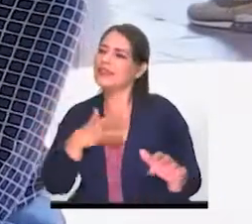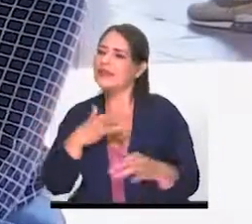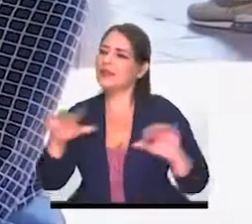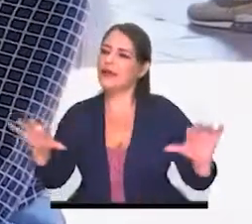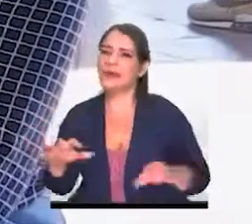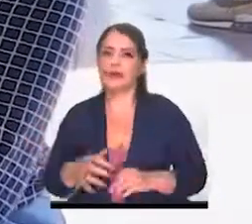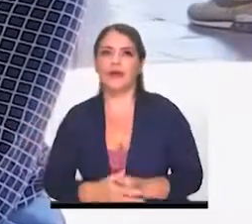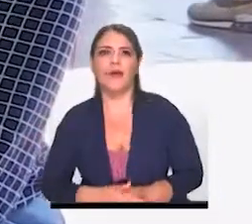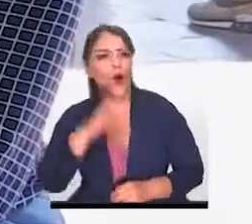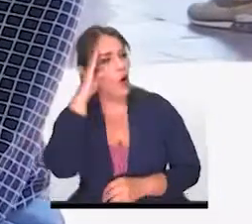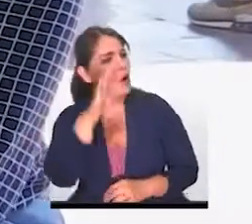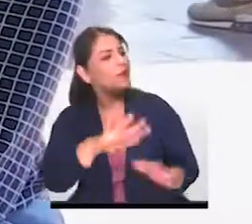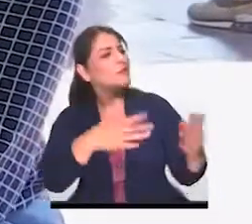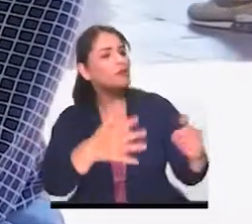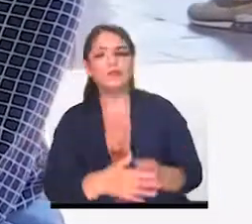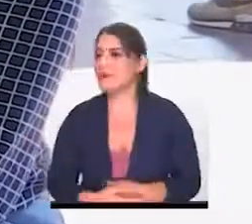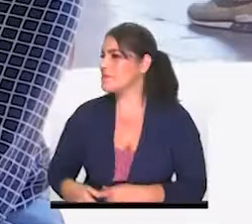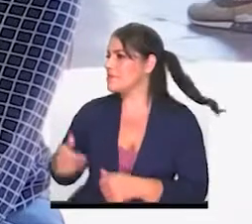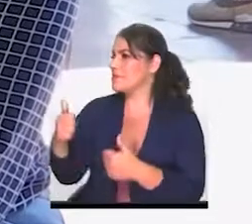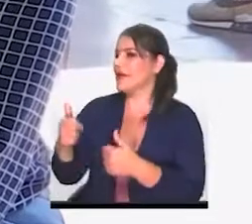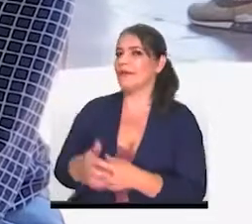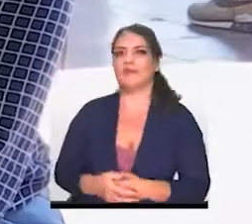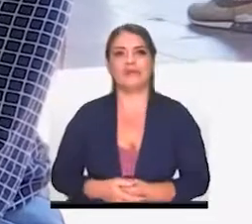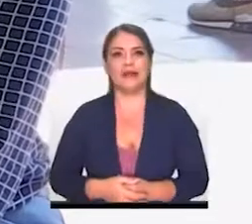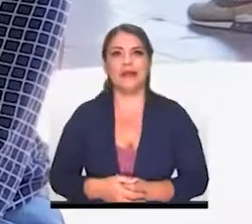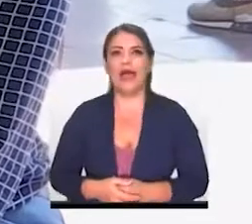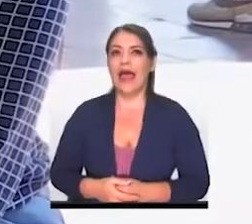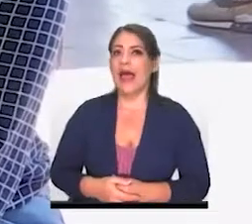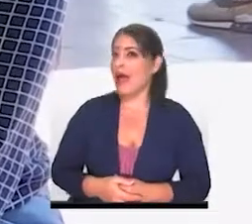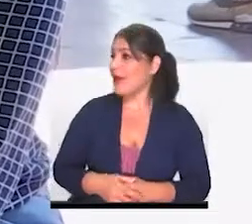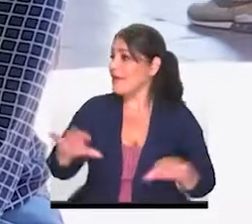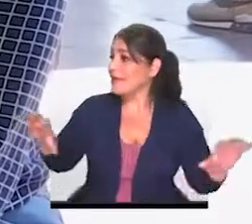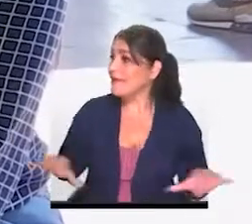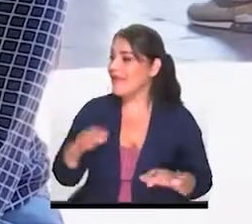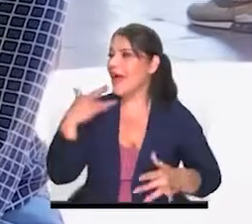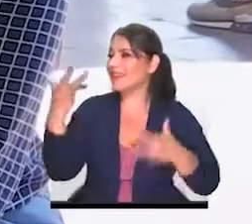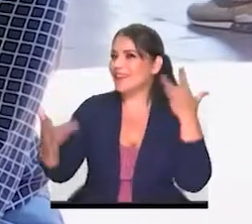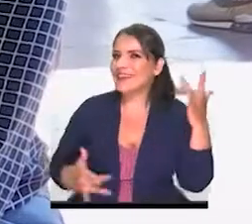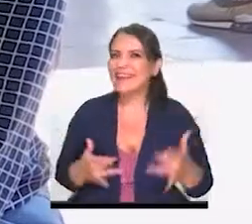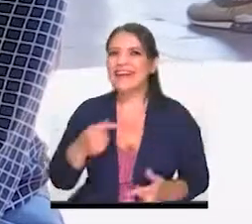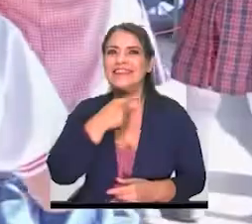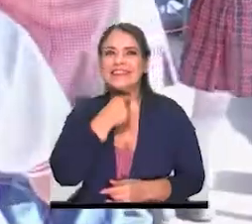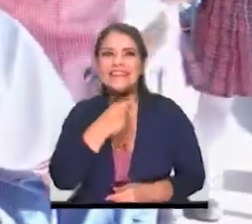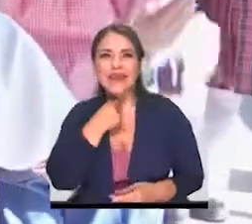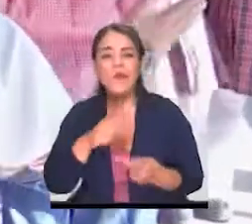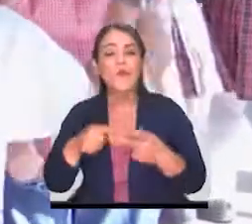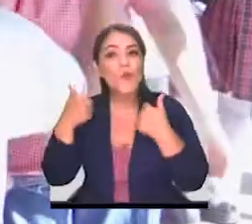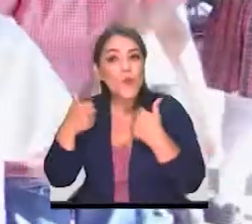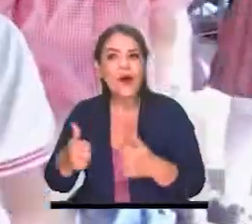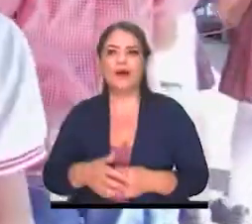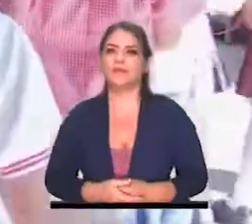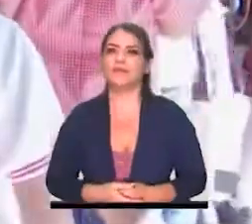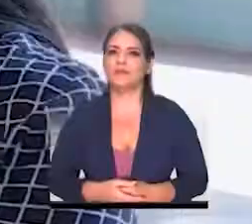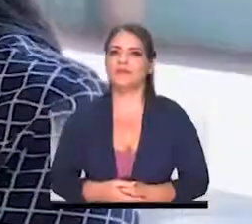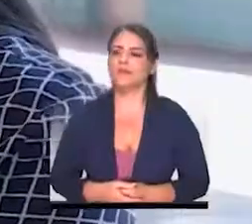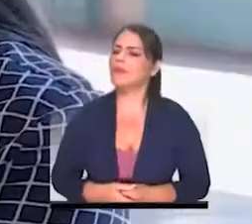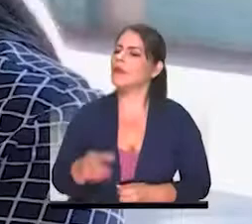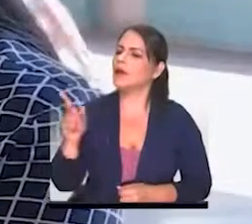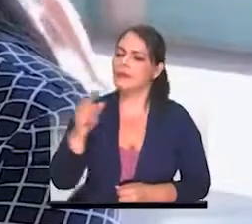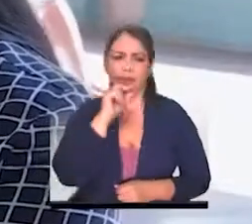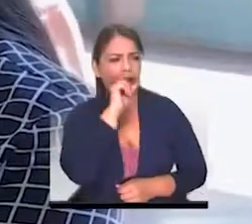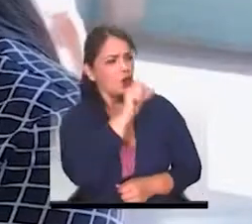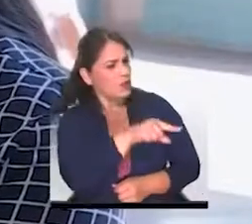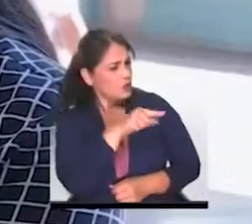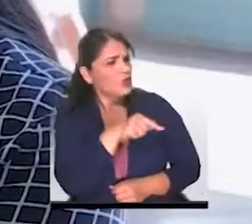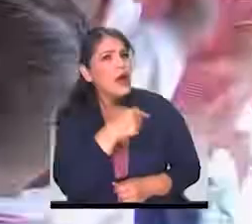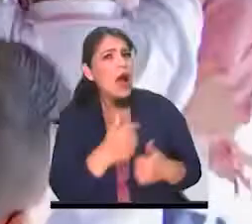¿cómo estás? Bien, nos pareció muy divertida la actividad, muy buena. María Ángel, ¿y tú aprendiste